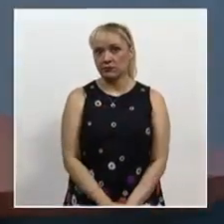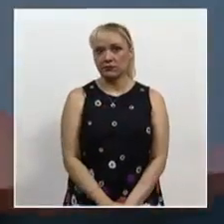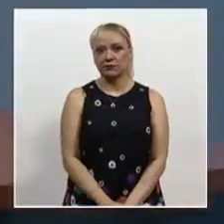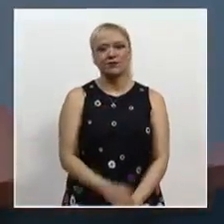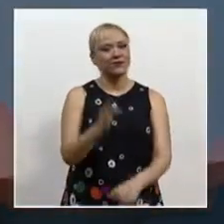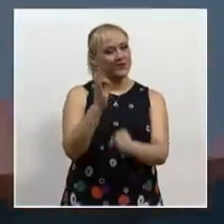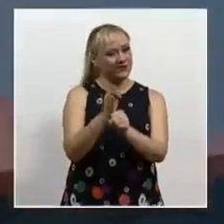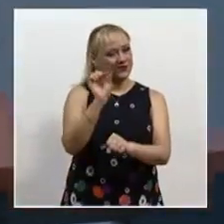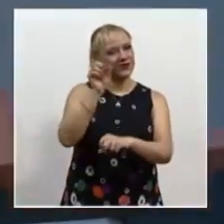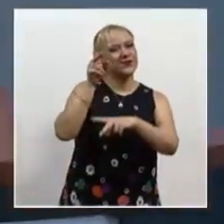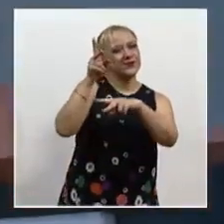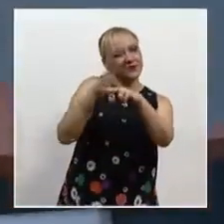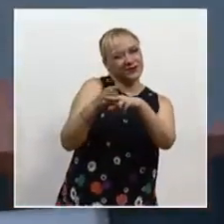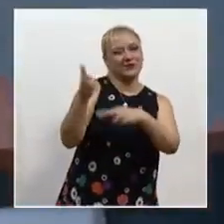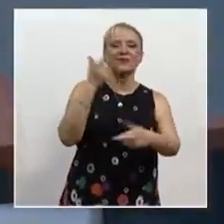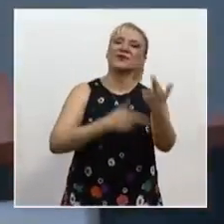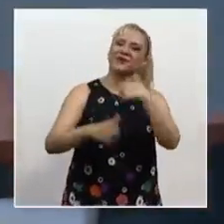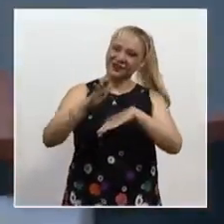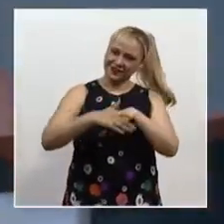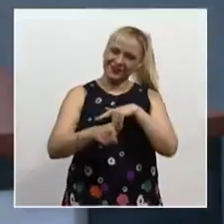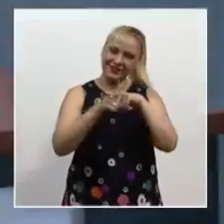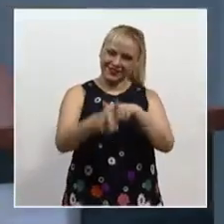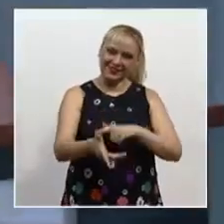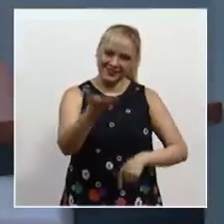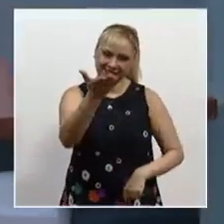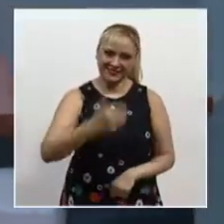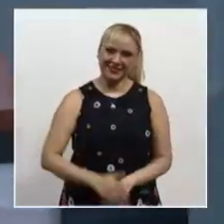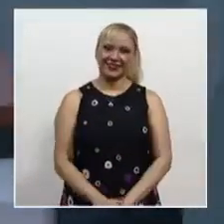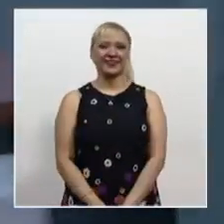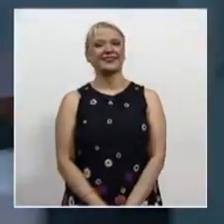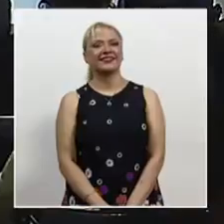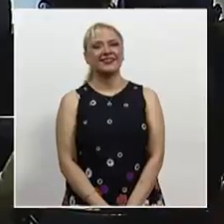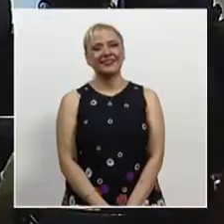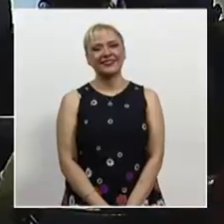Es momento de hacer una pausa y continuamos con más información.